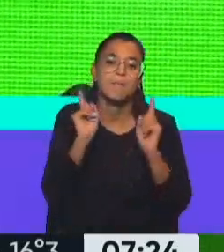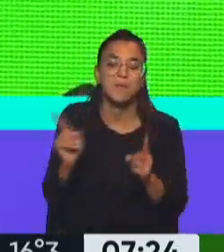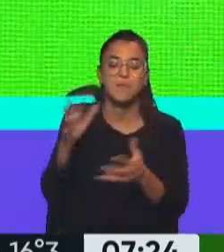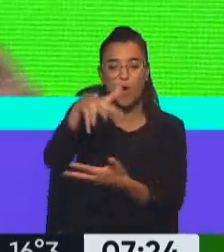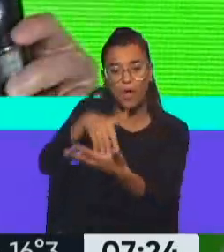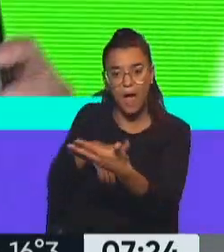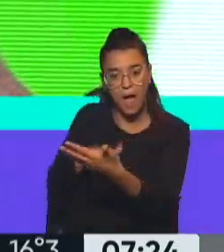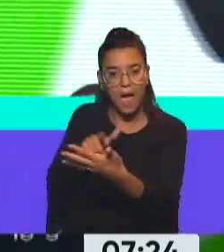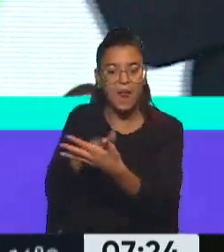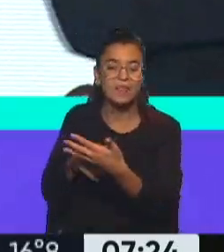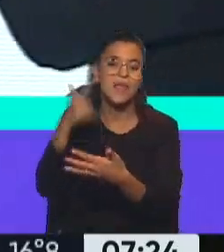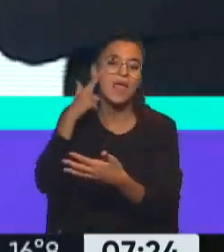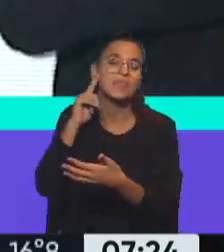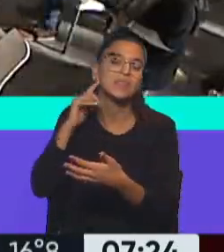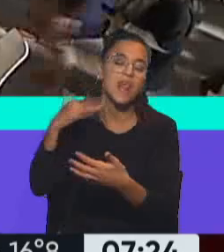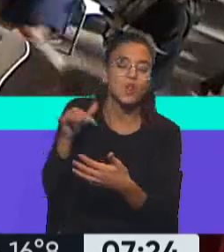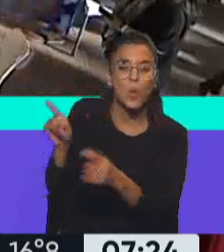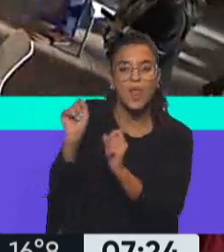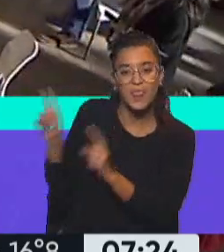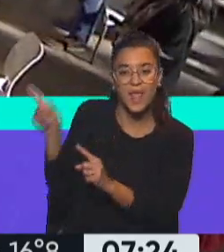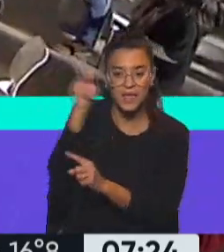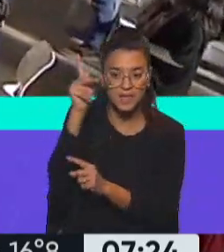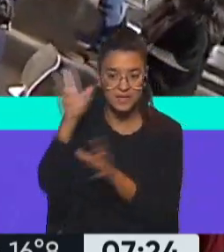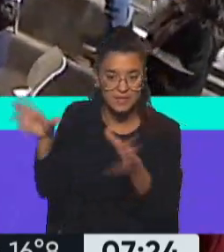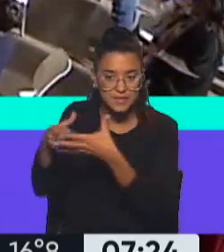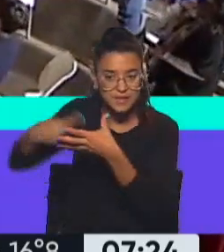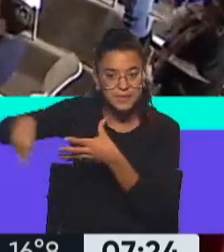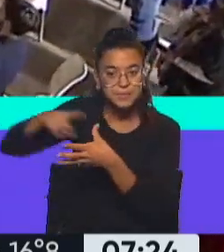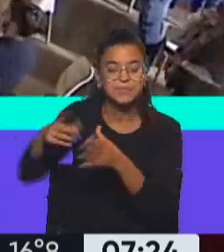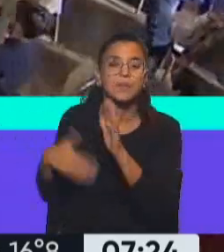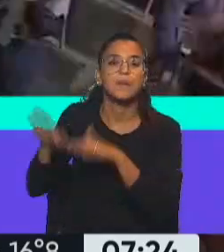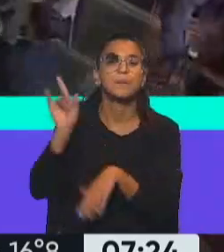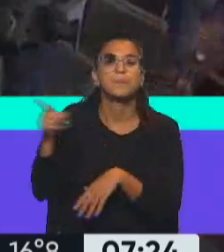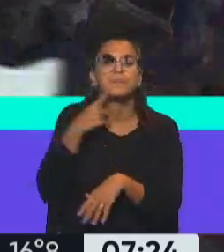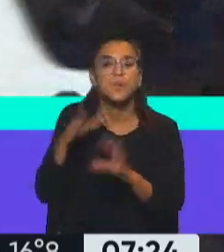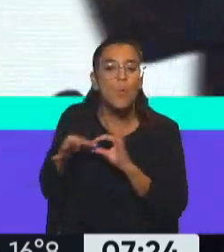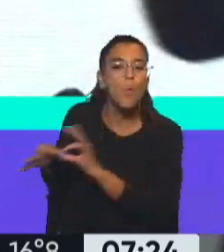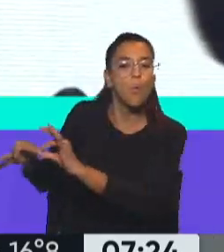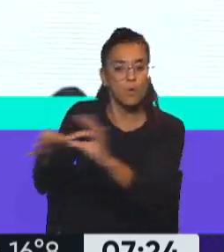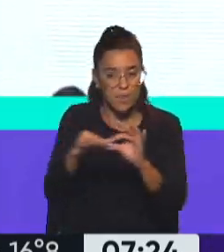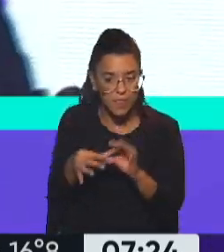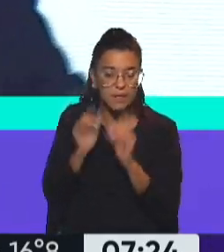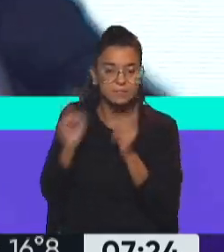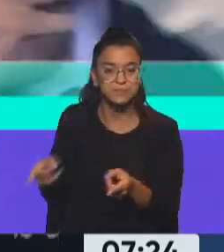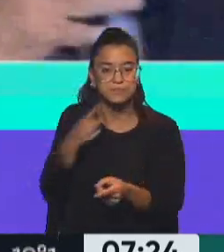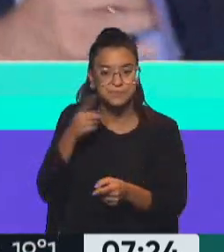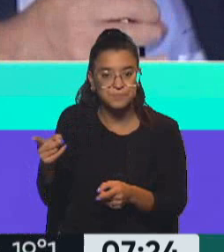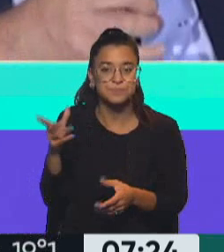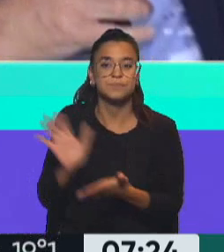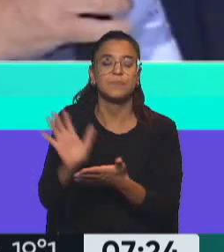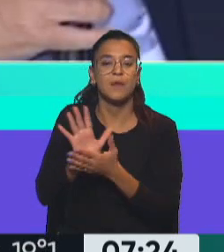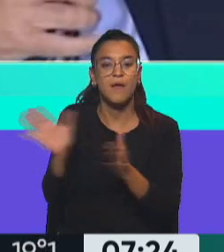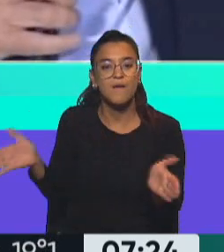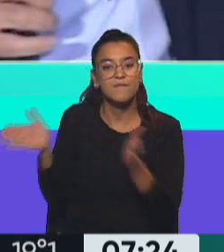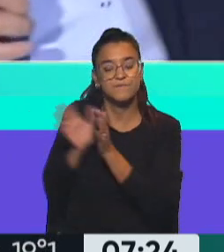los intelectuales kirchneristas, concretamente lo que señala es, a propósito de la unidad, hace referencia a que el Frente de